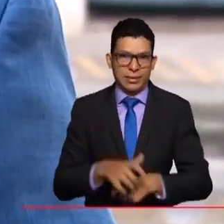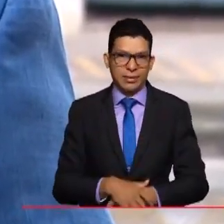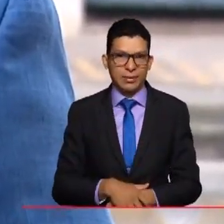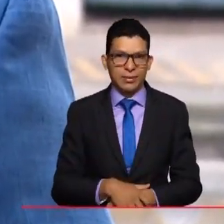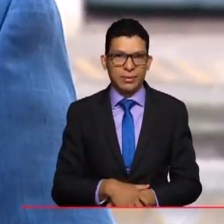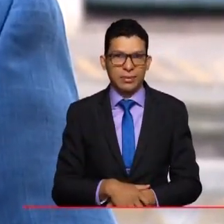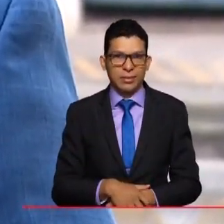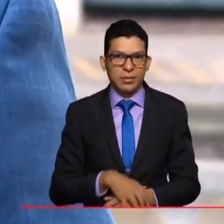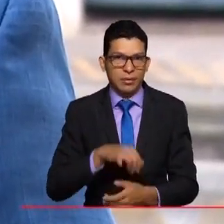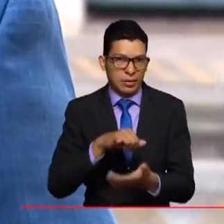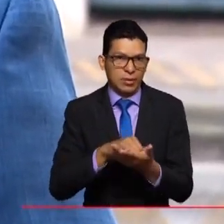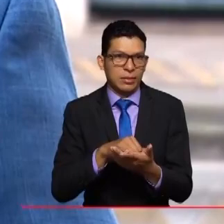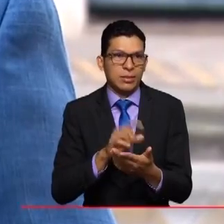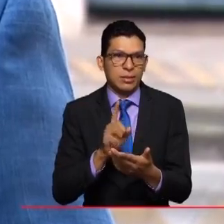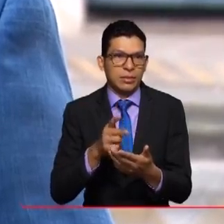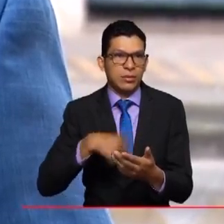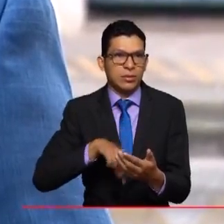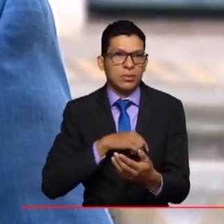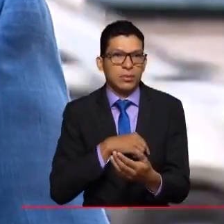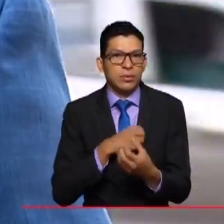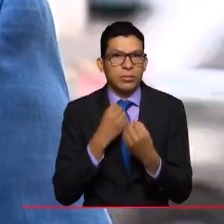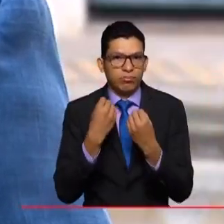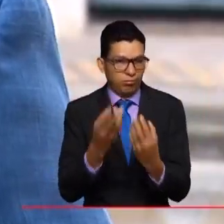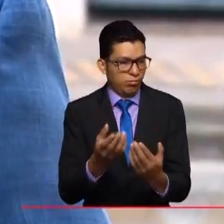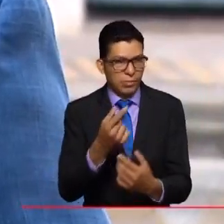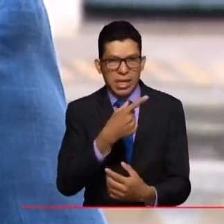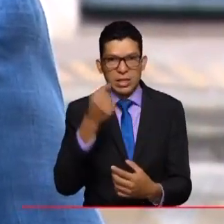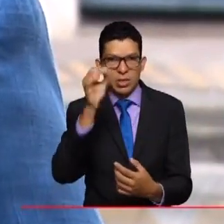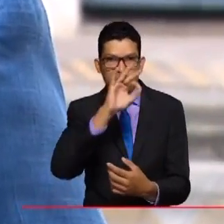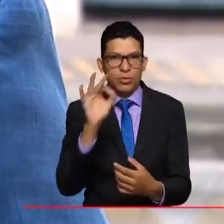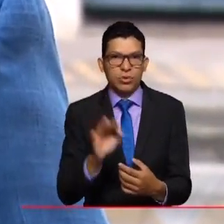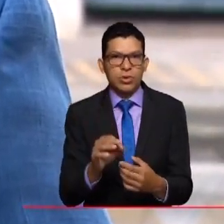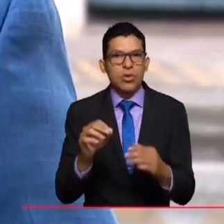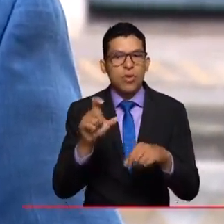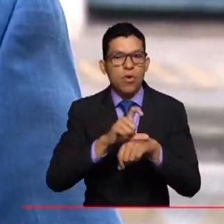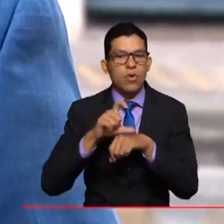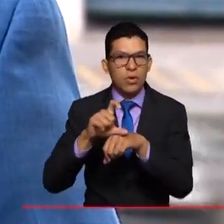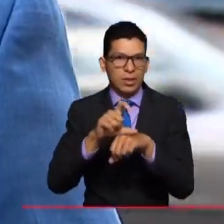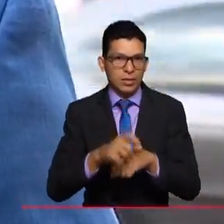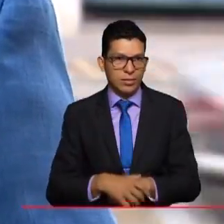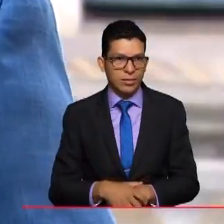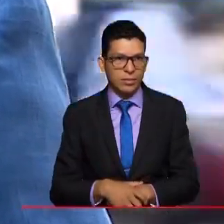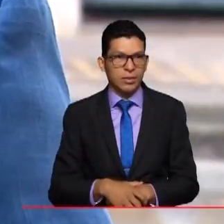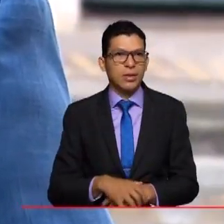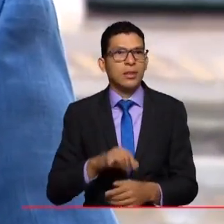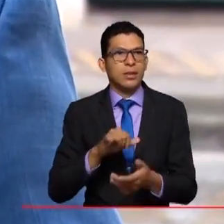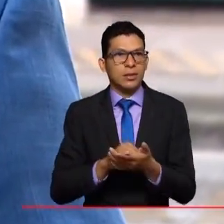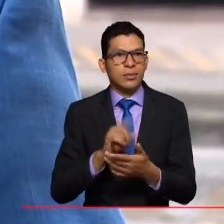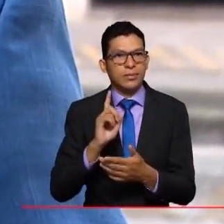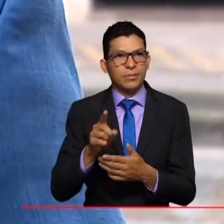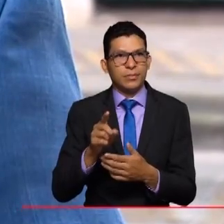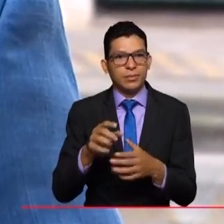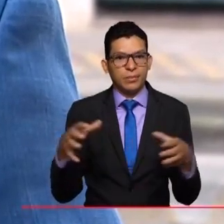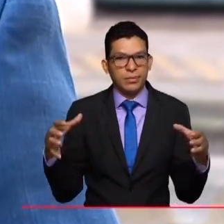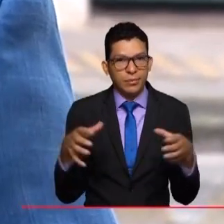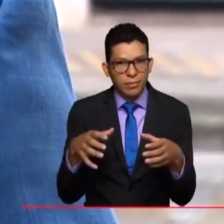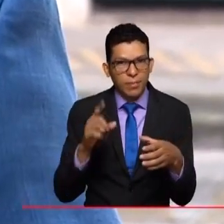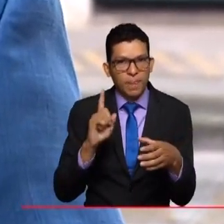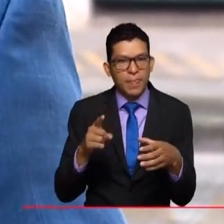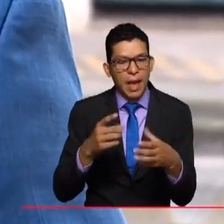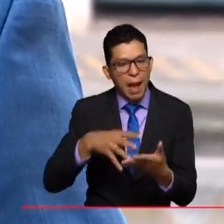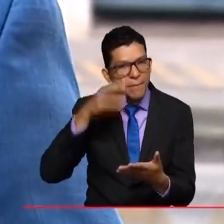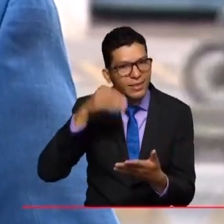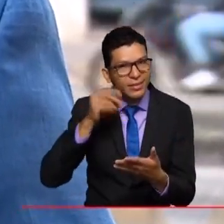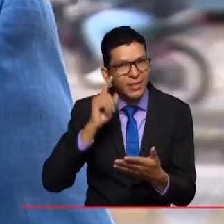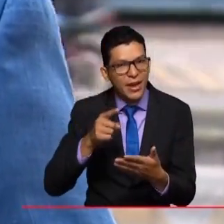de entrega de la relación la estamos entregando en el 100% de los establecimientos educativos tenemos un lineamiento de la unidad de alimentación para el aprendizaje